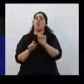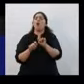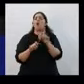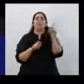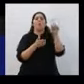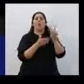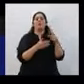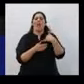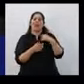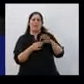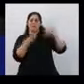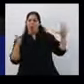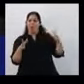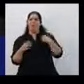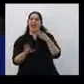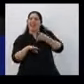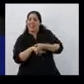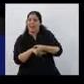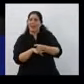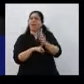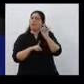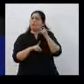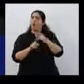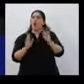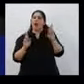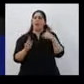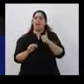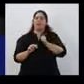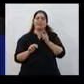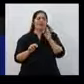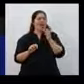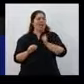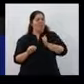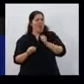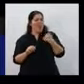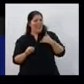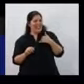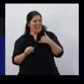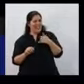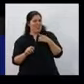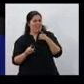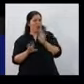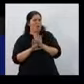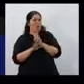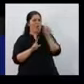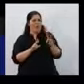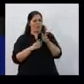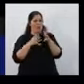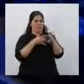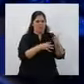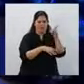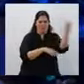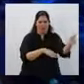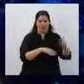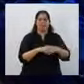para poder intervenir pero presidente que ningún soldado argentino te termine en tierra venezolana